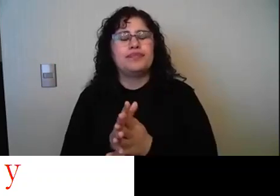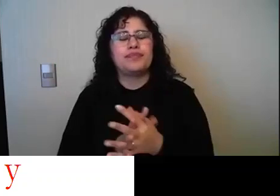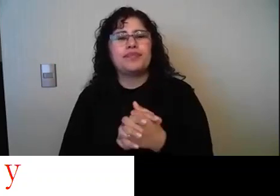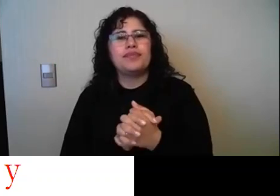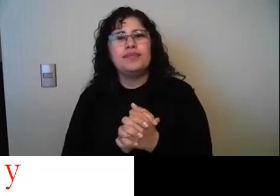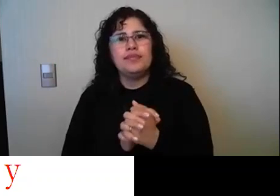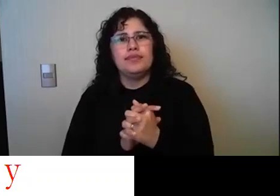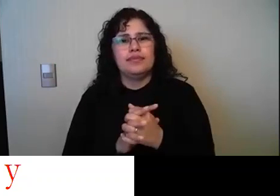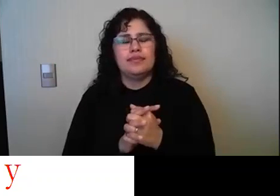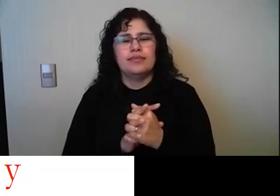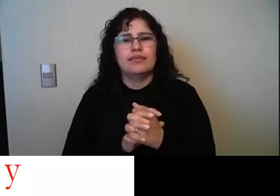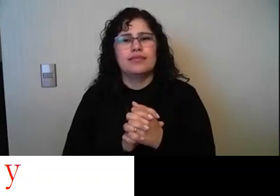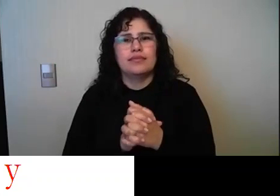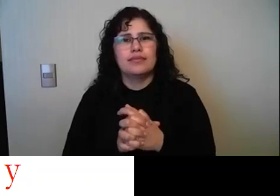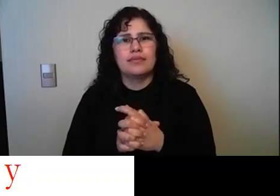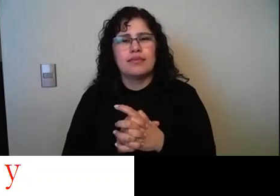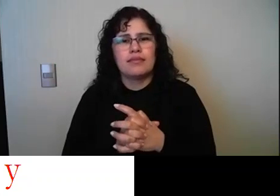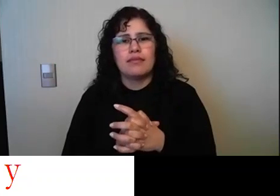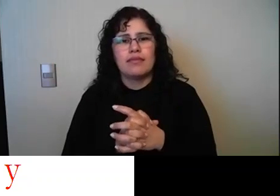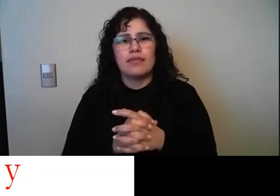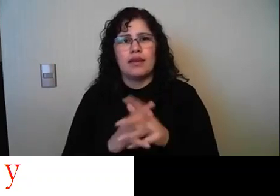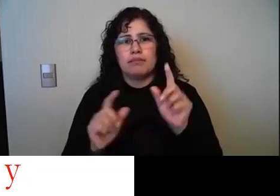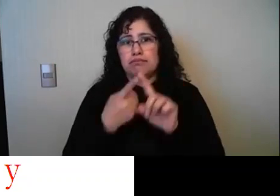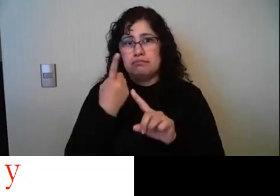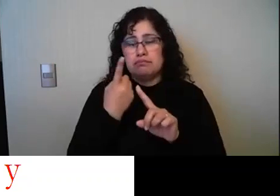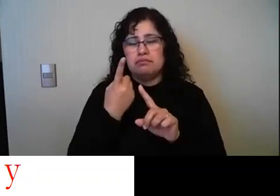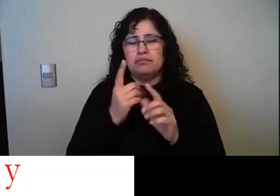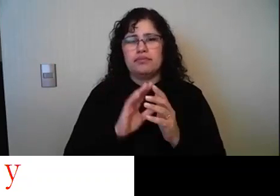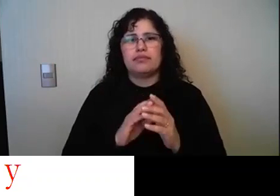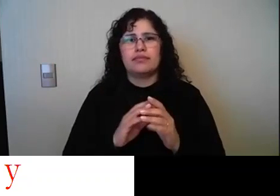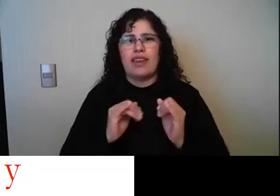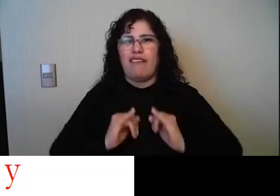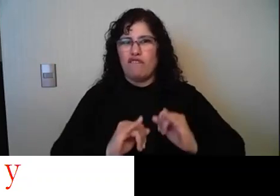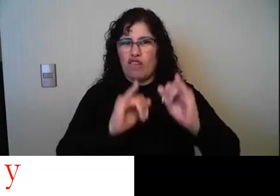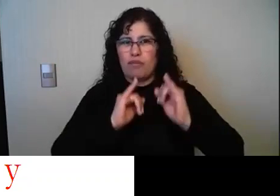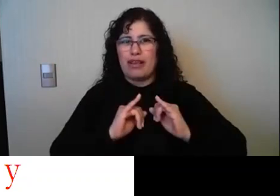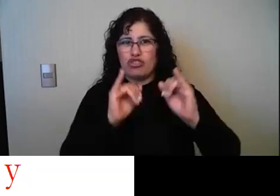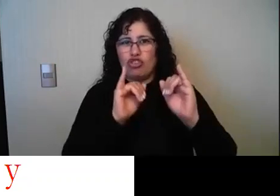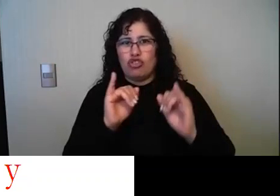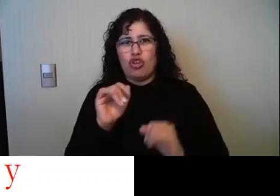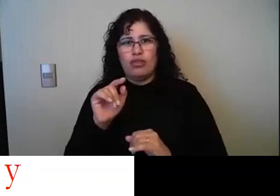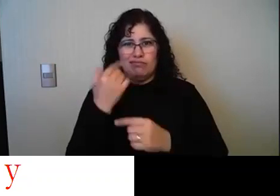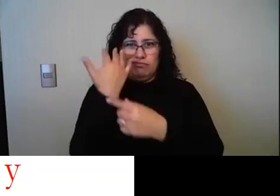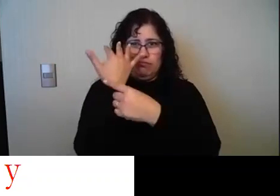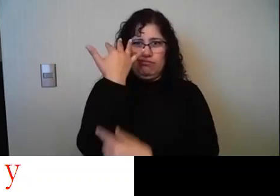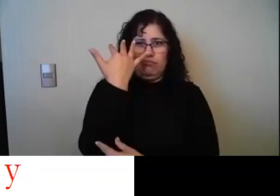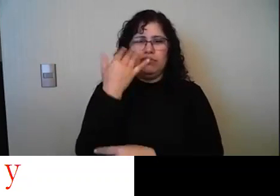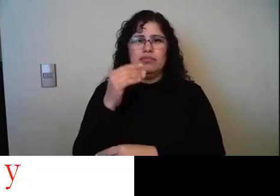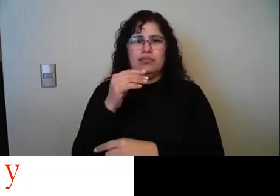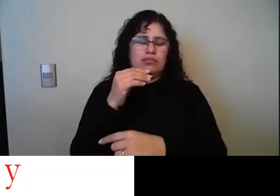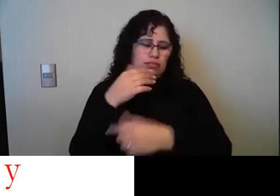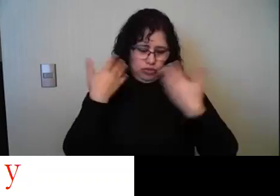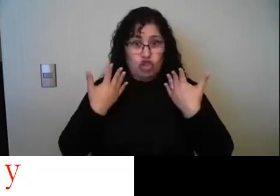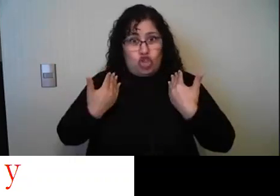tenemos por una parte la información somatosensorial asociada al tronco y las extremidades, que